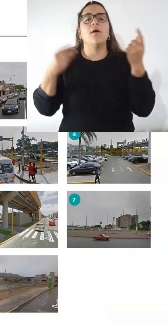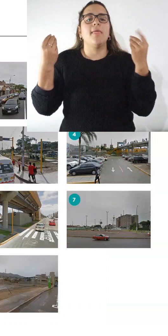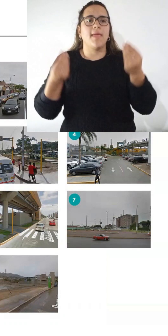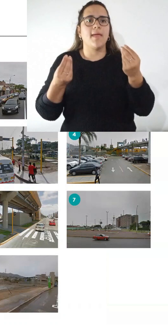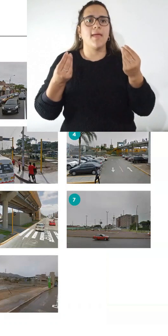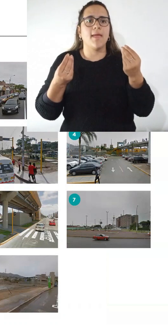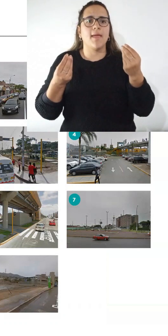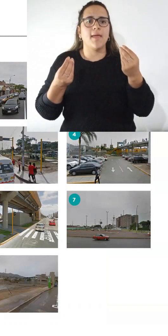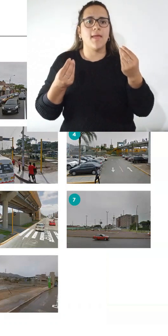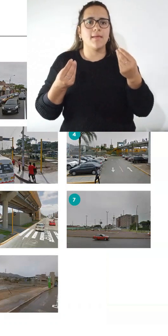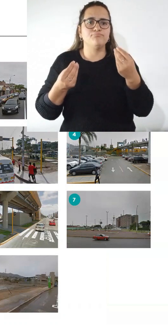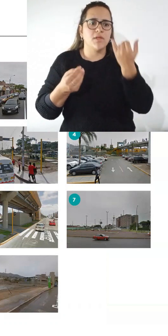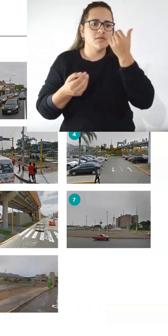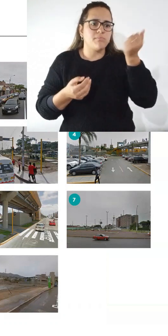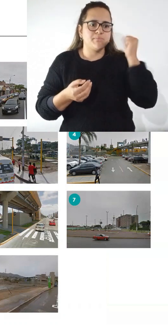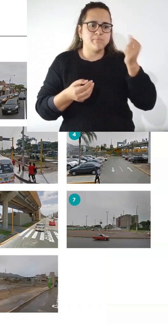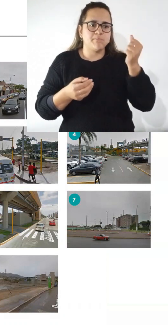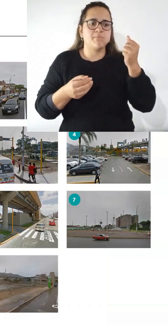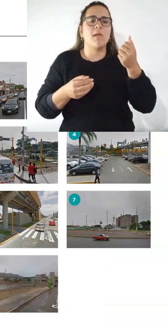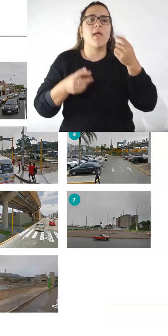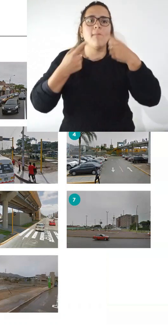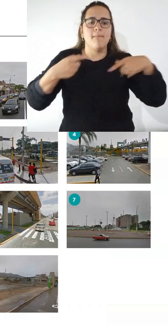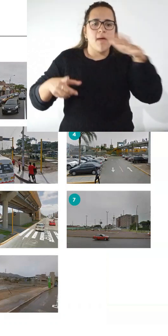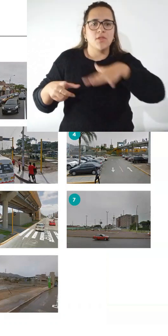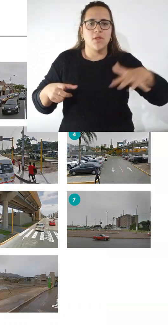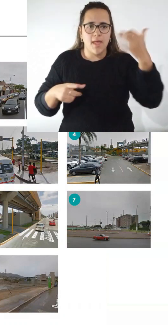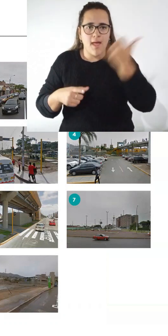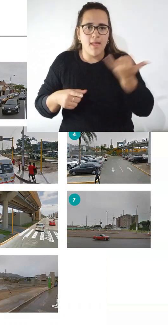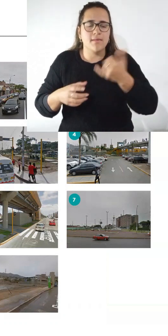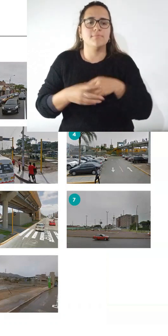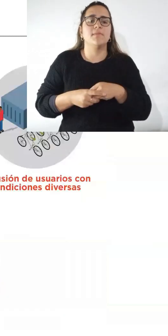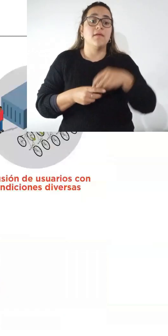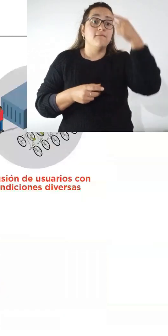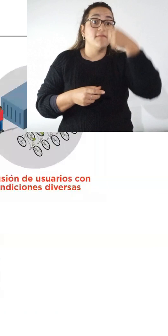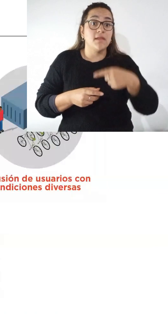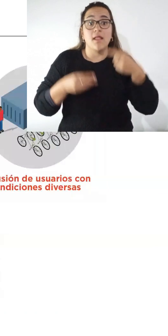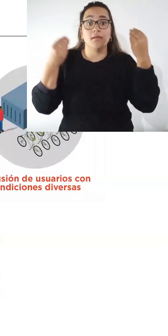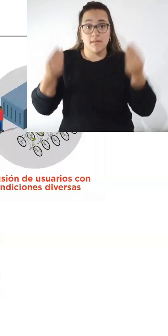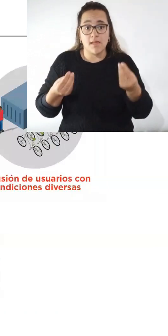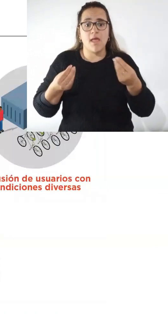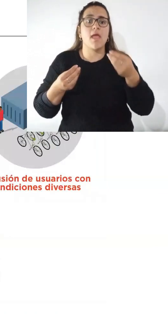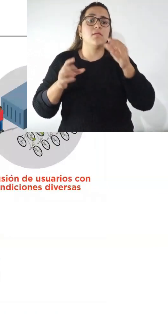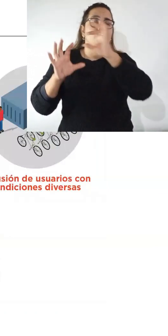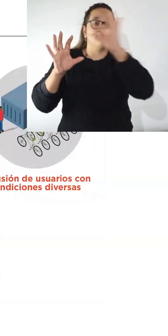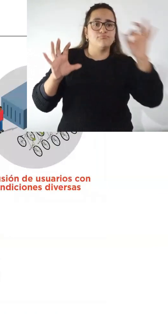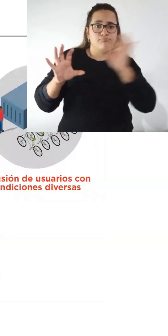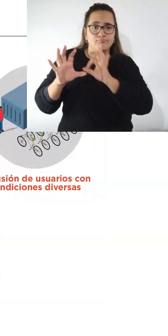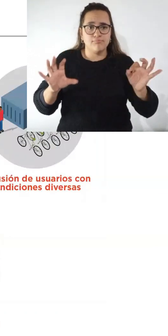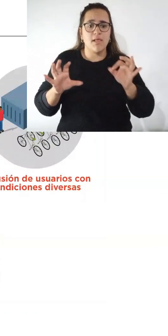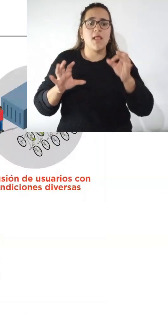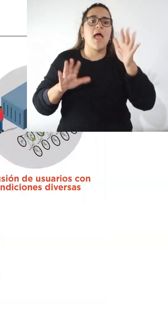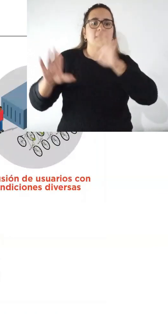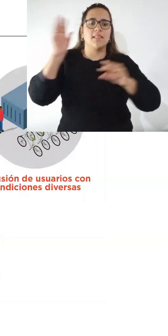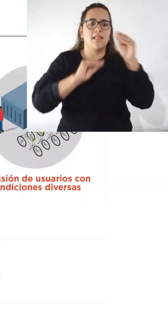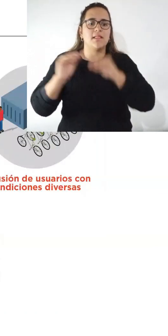muy rápido de la revisión que hicimos de los espacios existentes alrededor de cada estación. Y finalmente, pues llegamos a